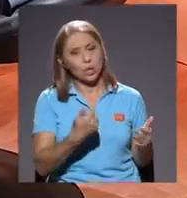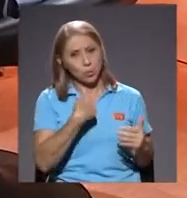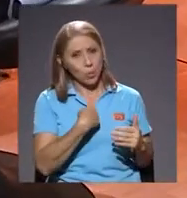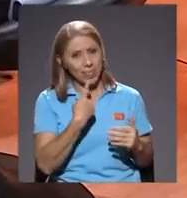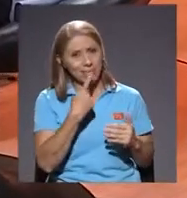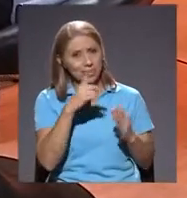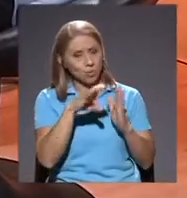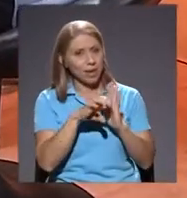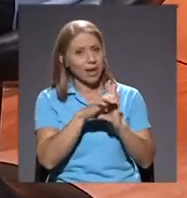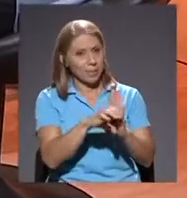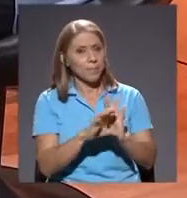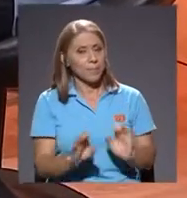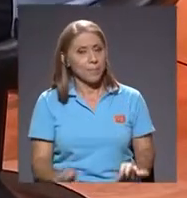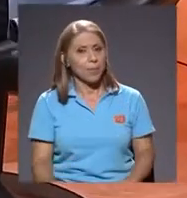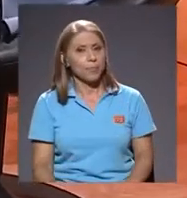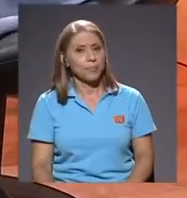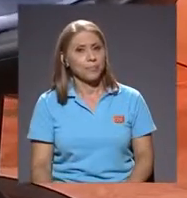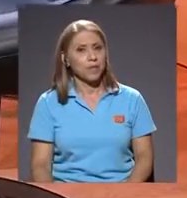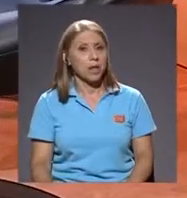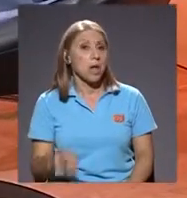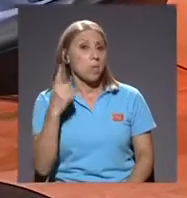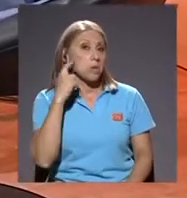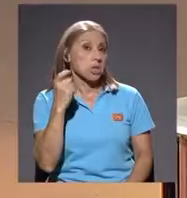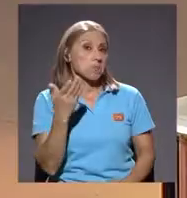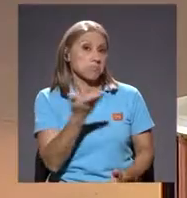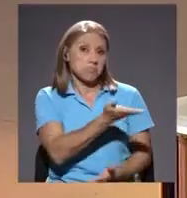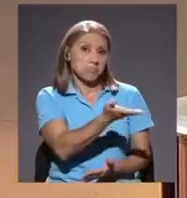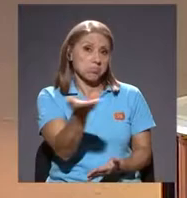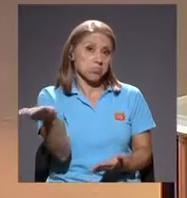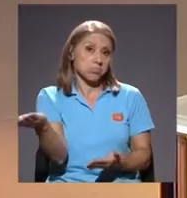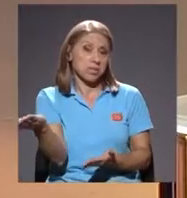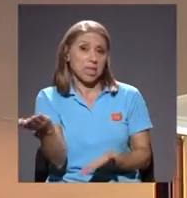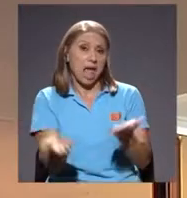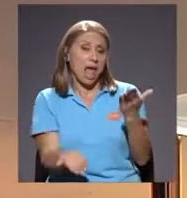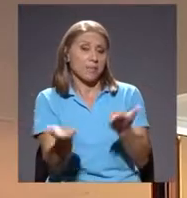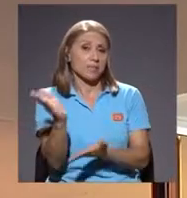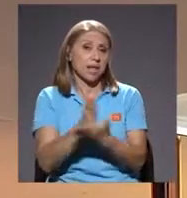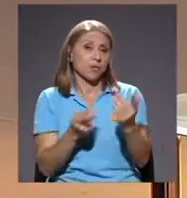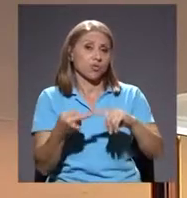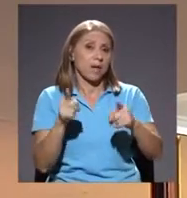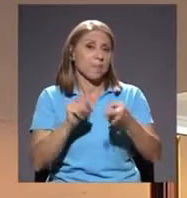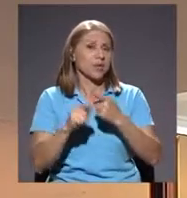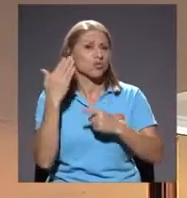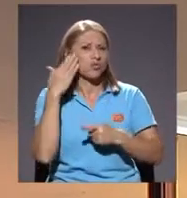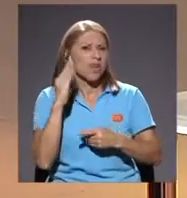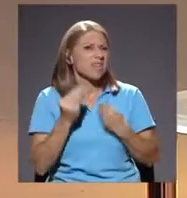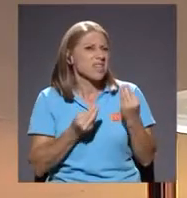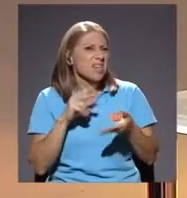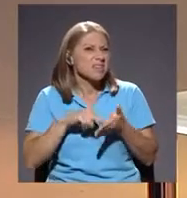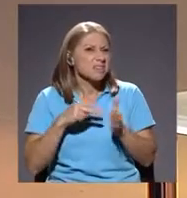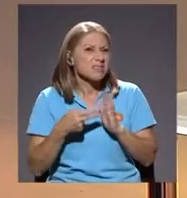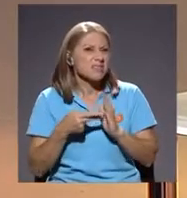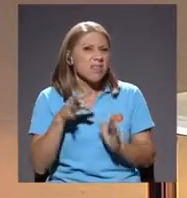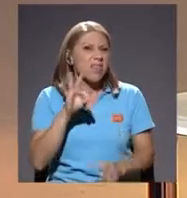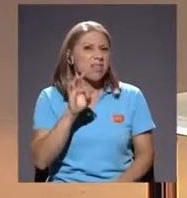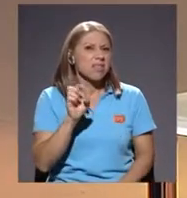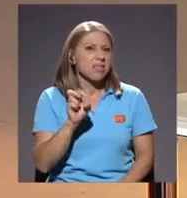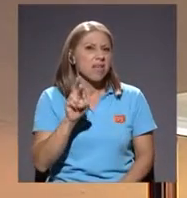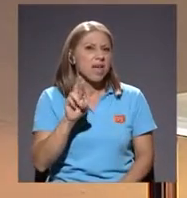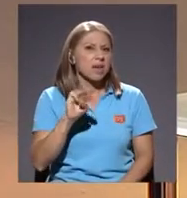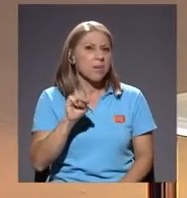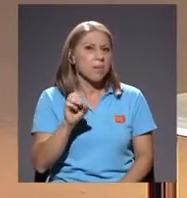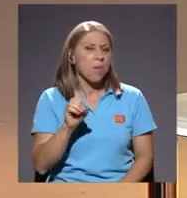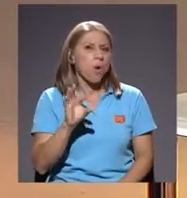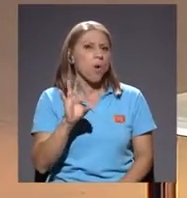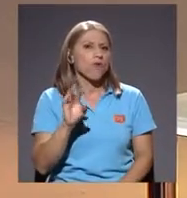un poco porque algunas amigas y amigos tal vez no saben lo que es esto de termoformado y yo voy a decir lo que yo entendí que yo tampoco